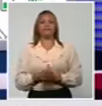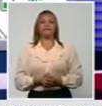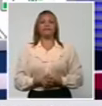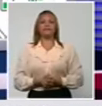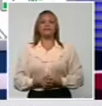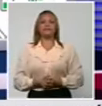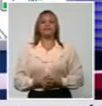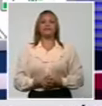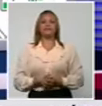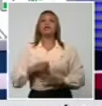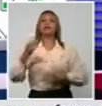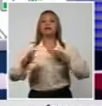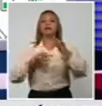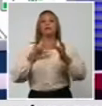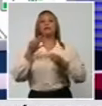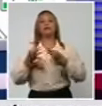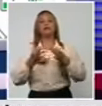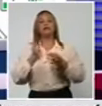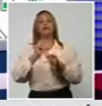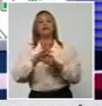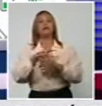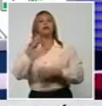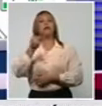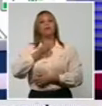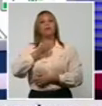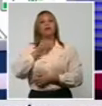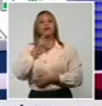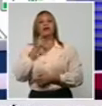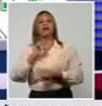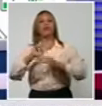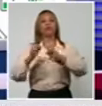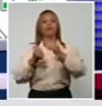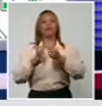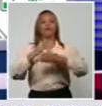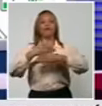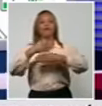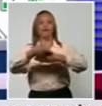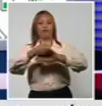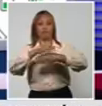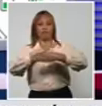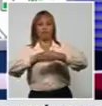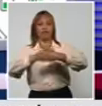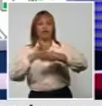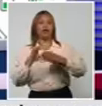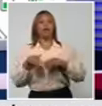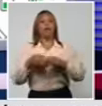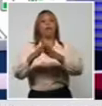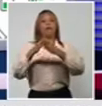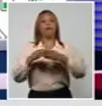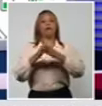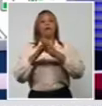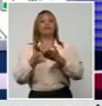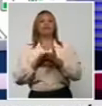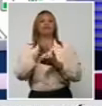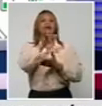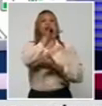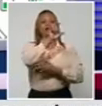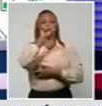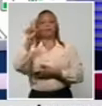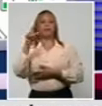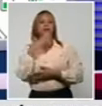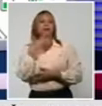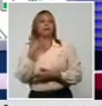Les decía que hoy conversaríamos sobre el control en nuestras fronteras, puertos y aeropuertos, y quién mejor que el doctor